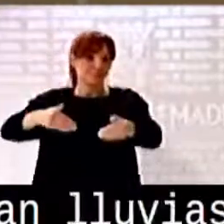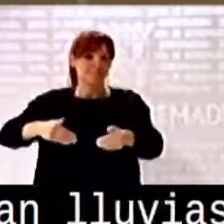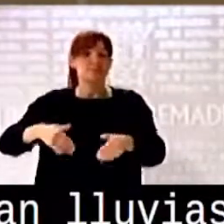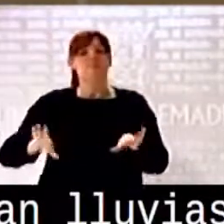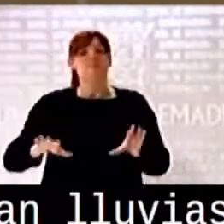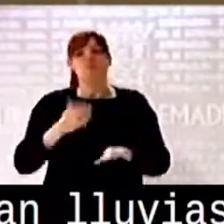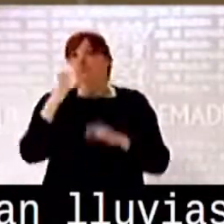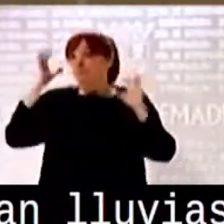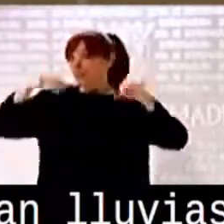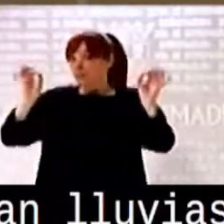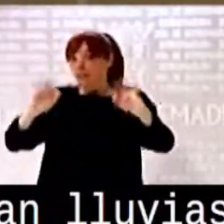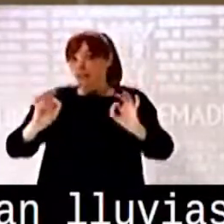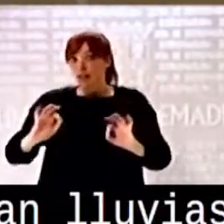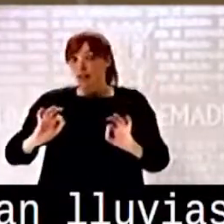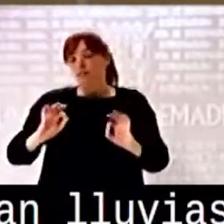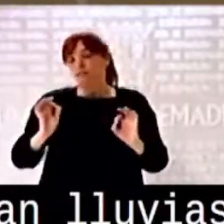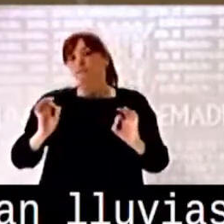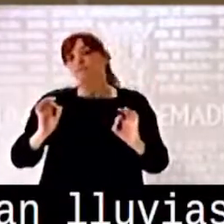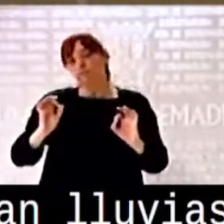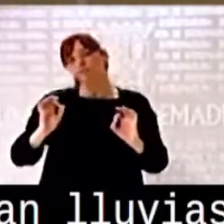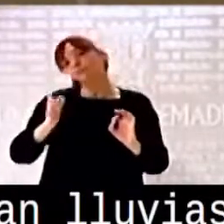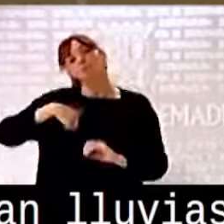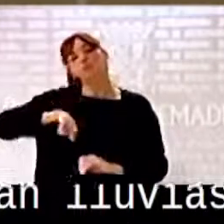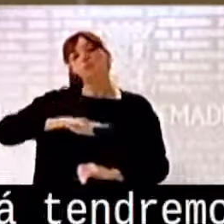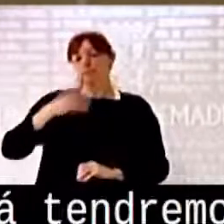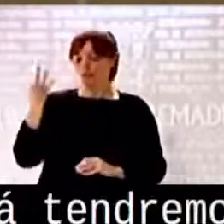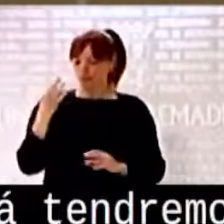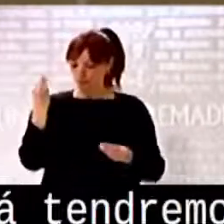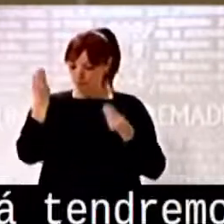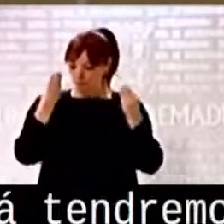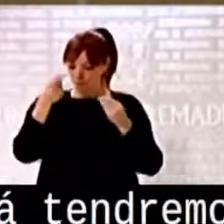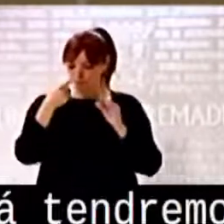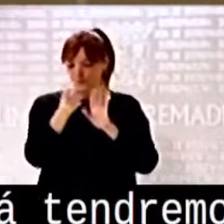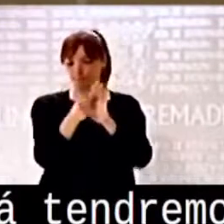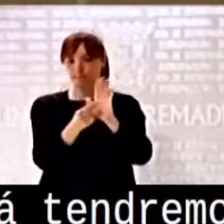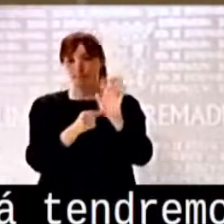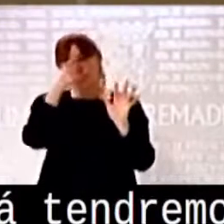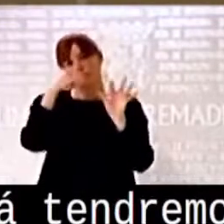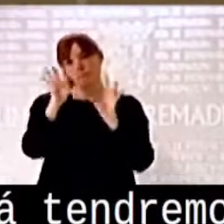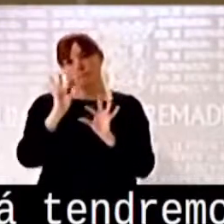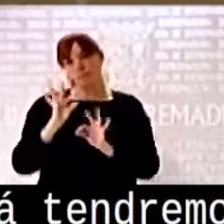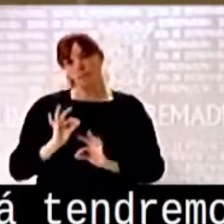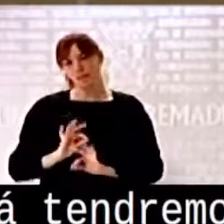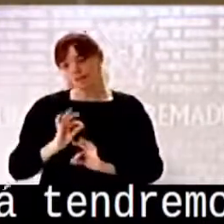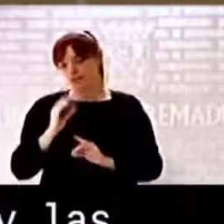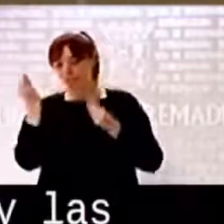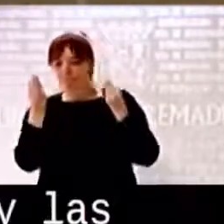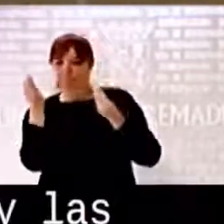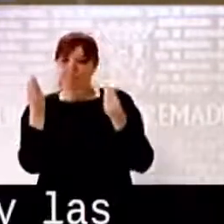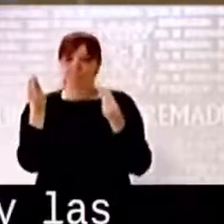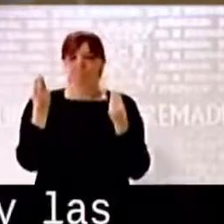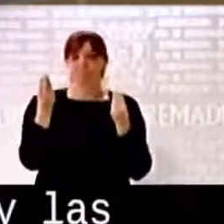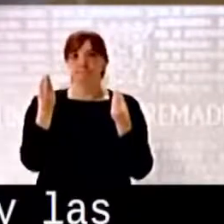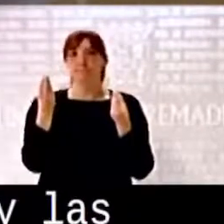como digo, de no ser así, tendremos que tomar las medidas respectivas y las